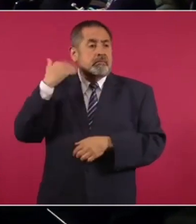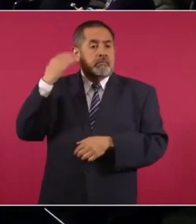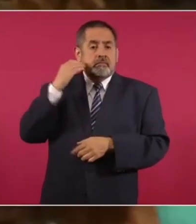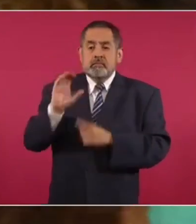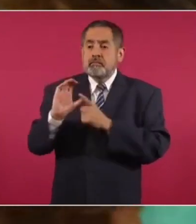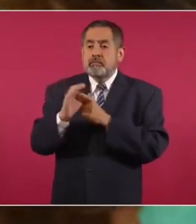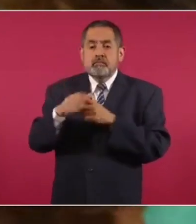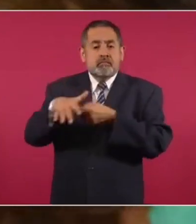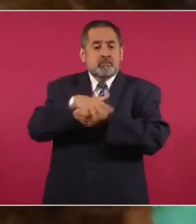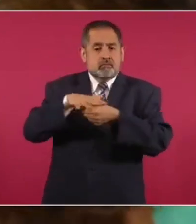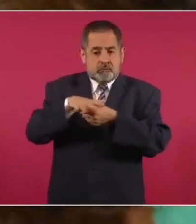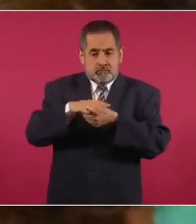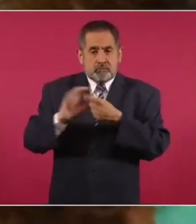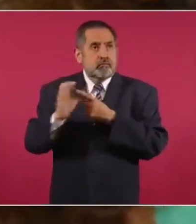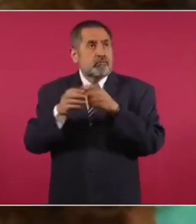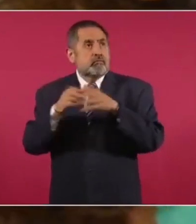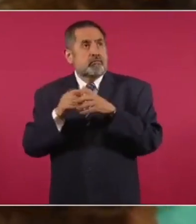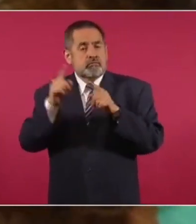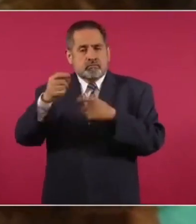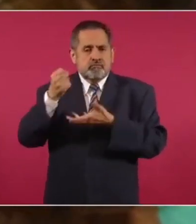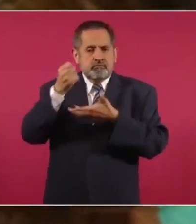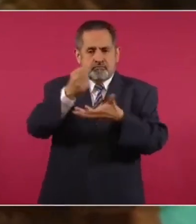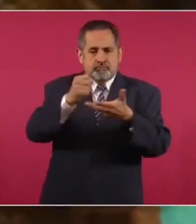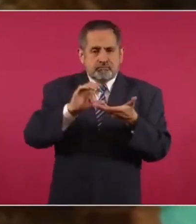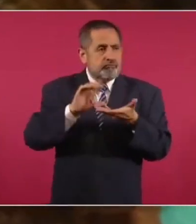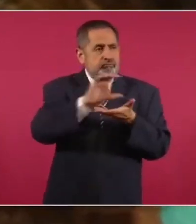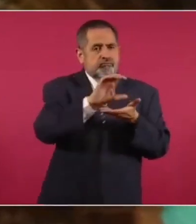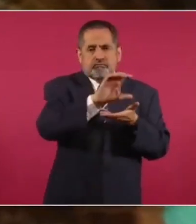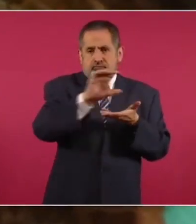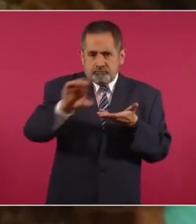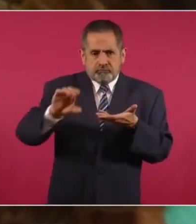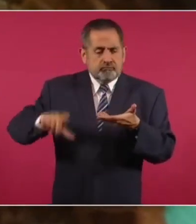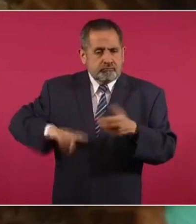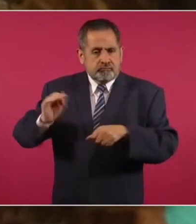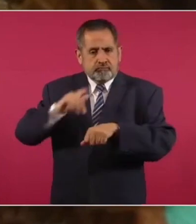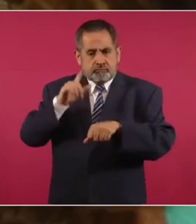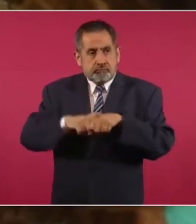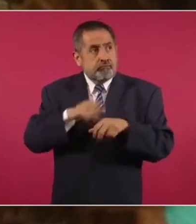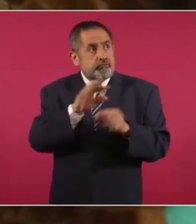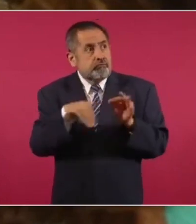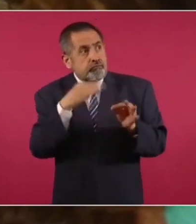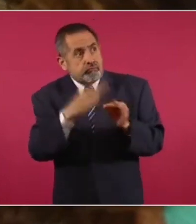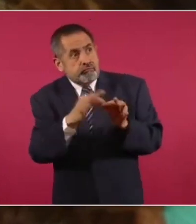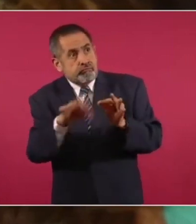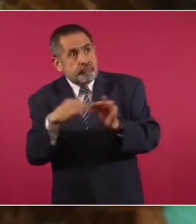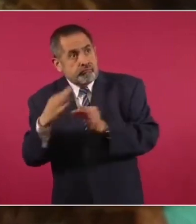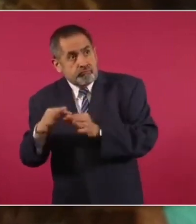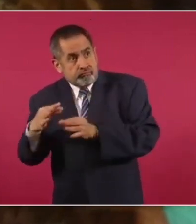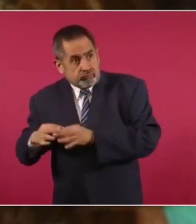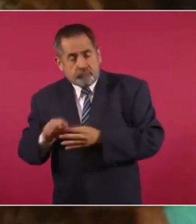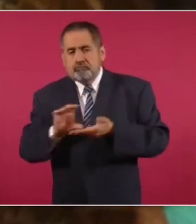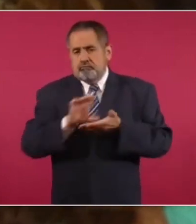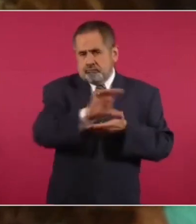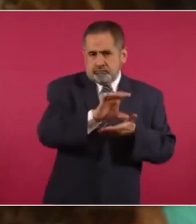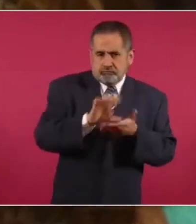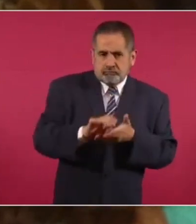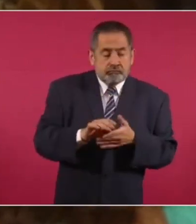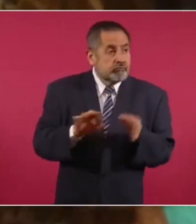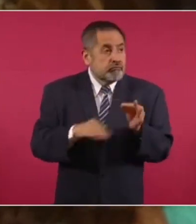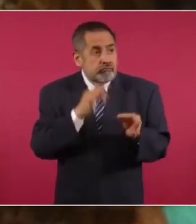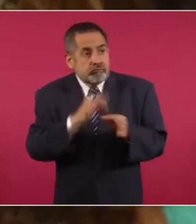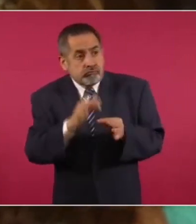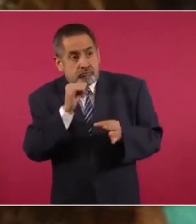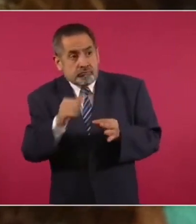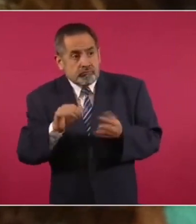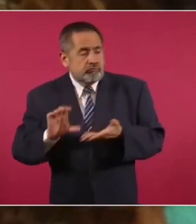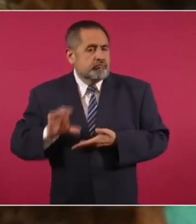de búsqueda recibían dinero del gobierno federal siempre y cuando cumplieran ciertos requisitos. Y cuando no los cumplían, pues no